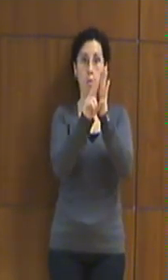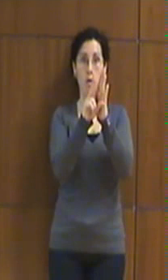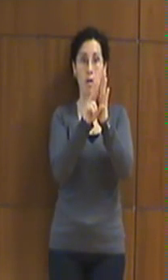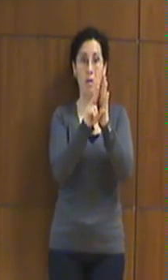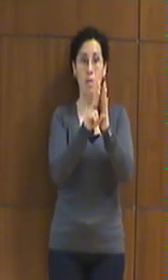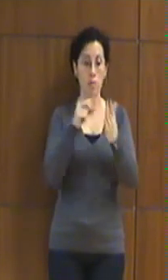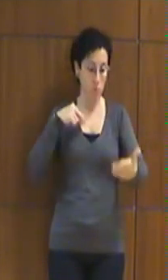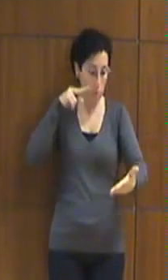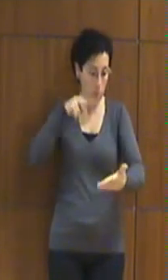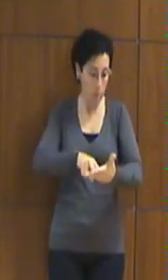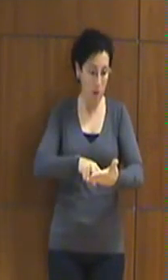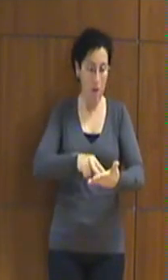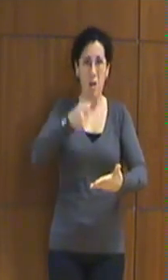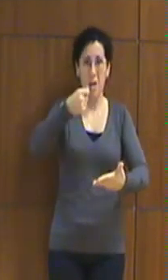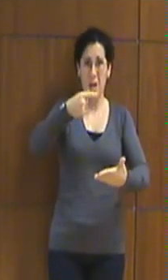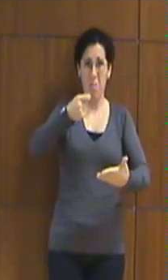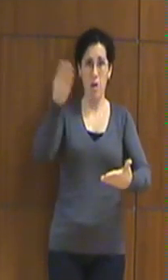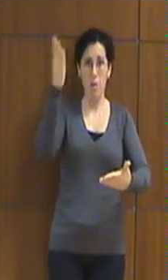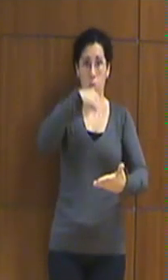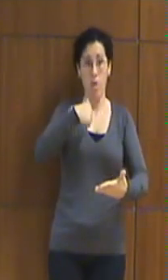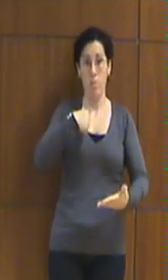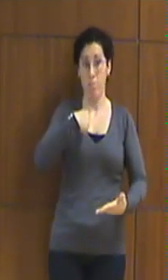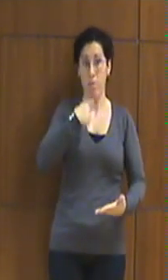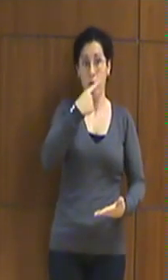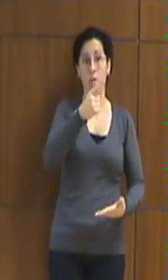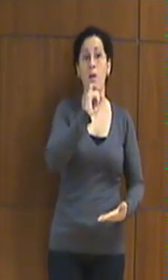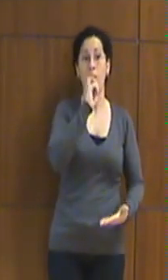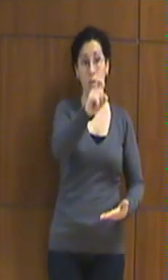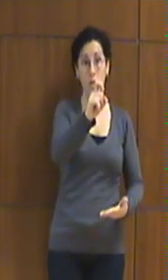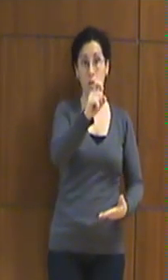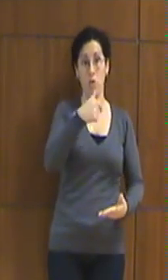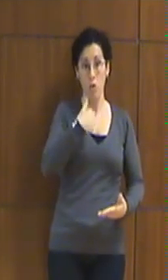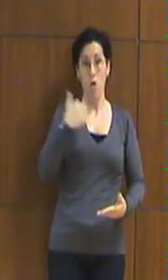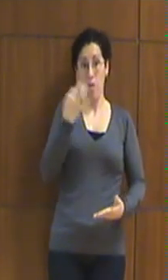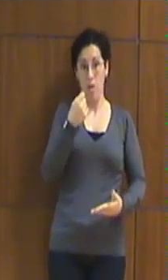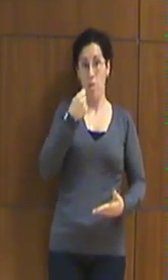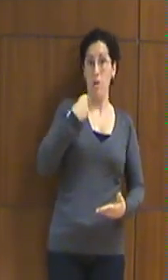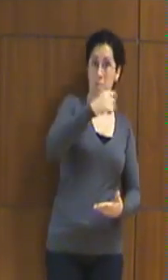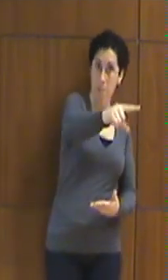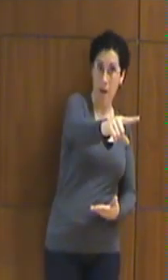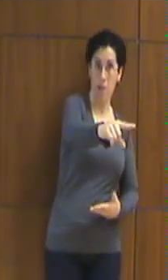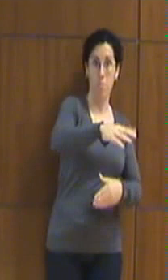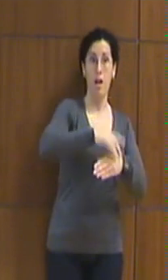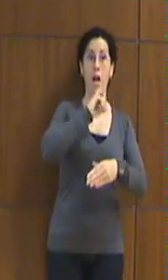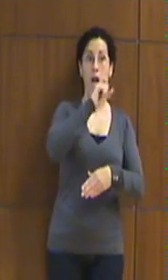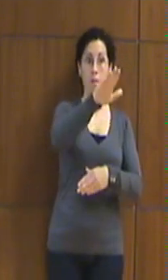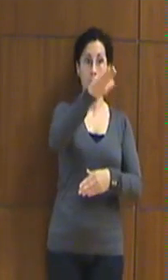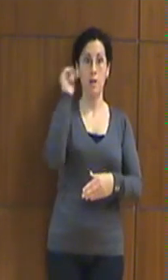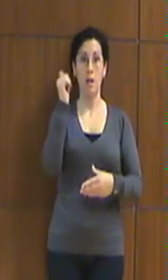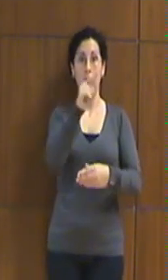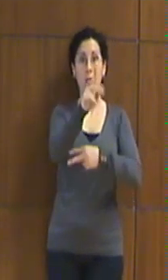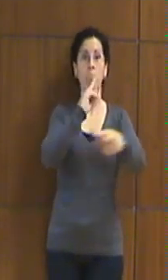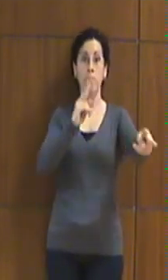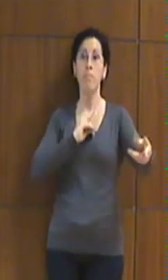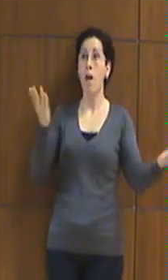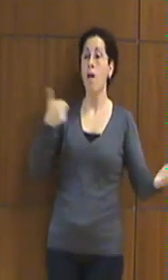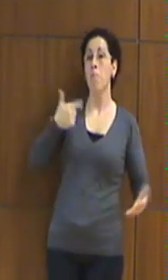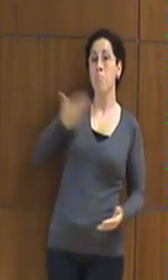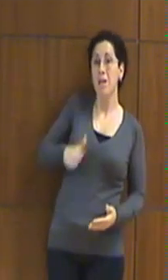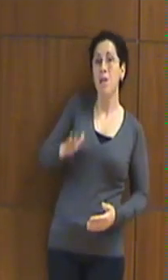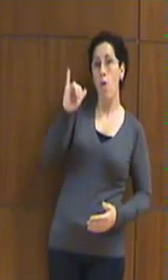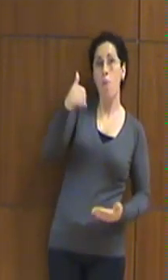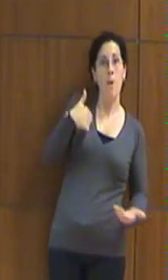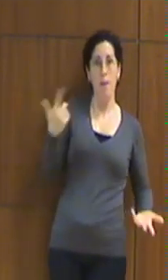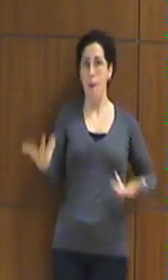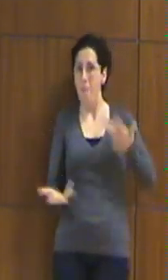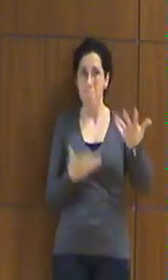electrónico, le digo, yo es que te tengo que avisar por correo electrónico. Ya, pues yo es que mi hijo tiene ordenador, pero yo no. Entonces, hay una